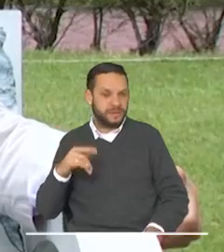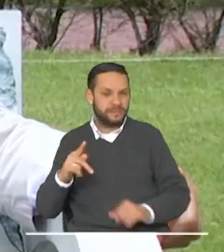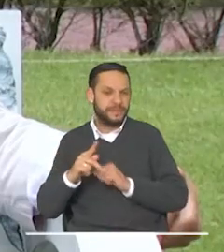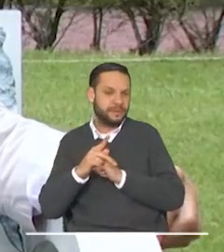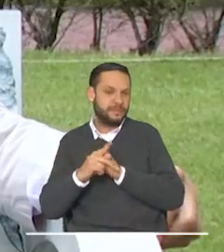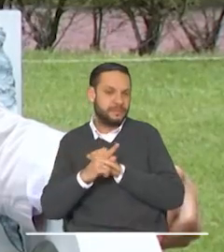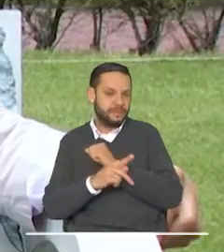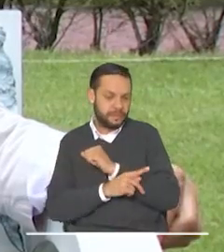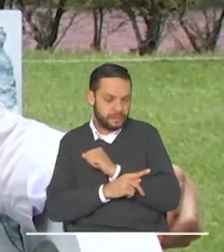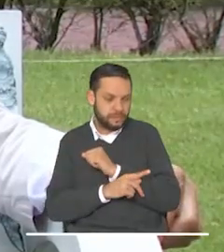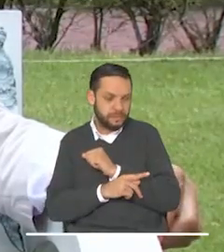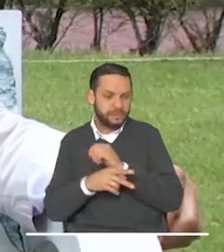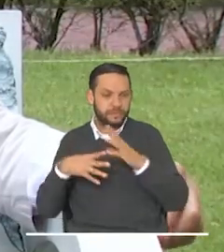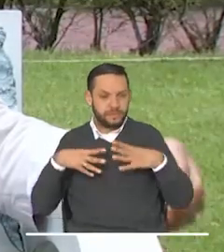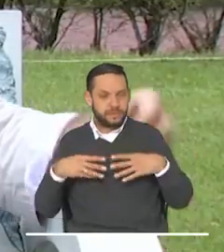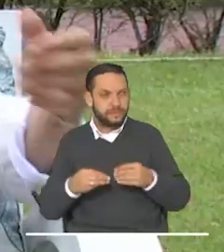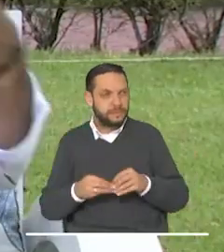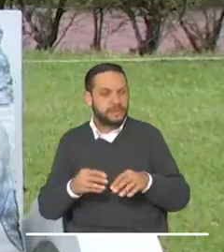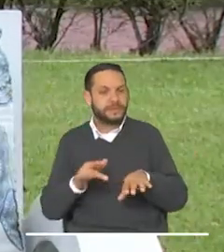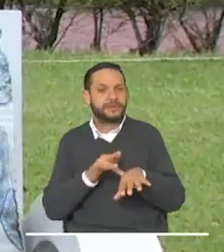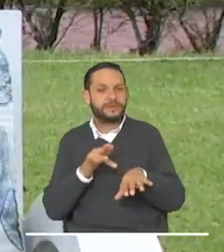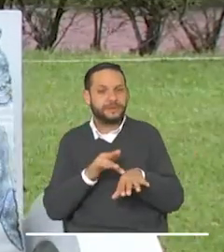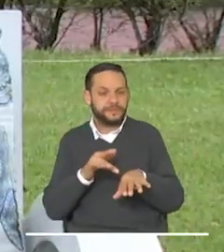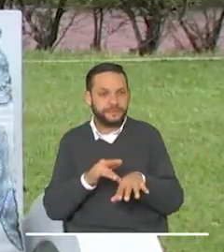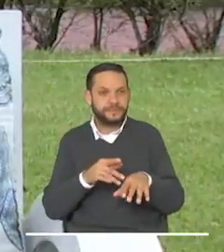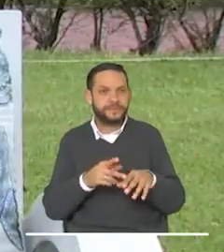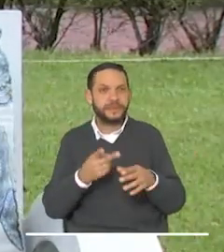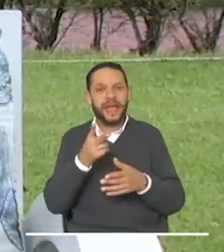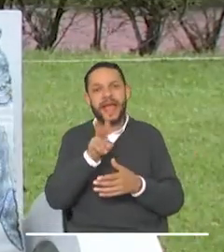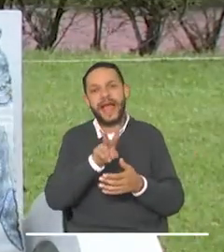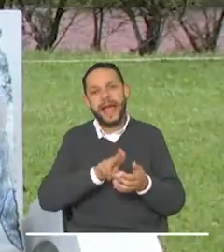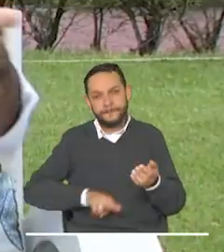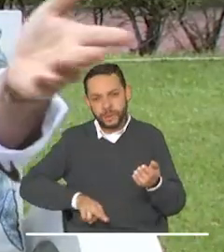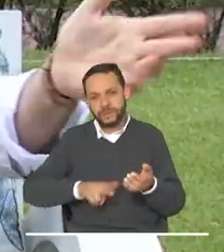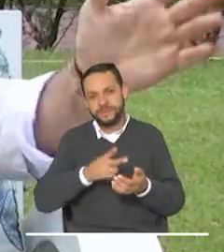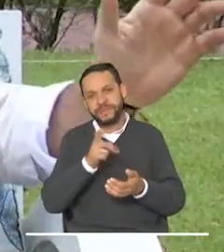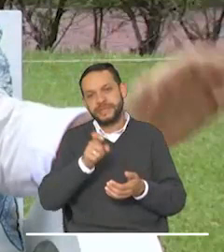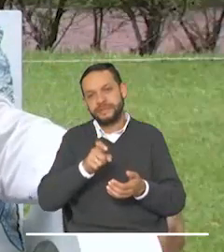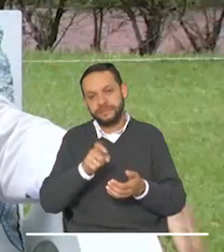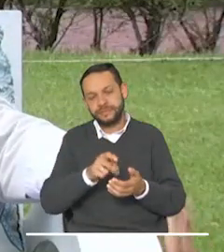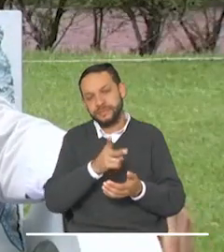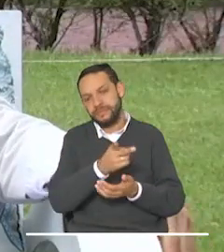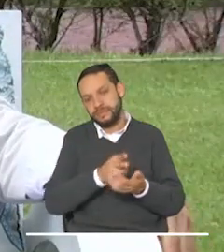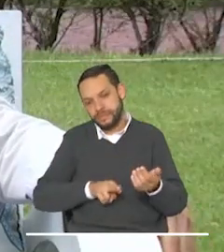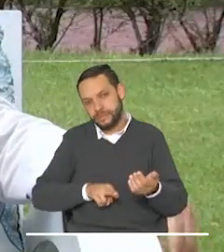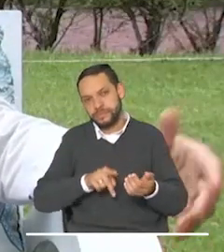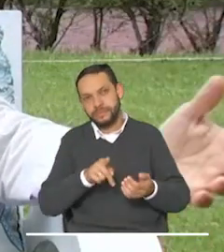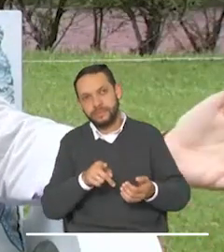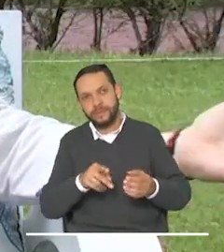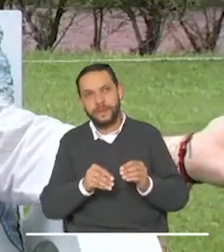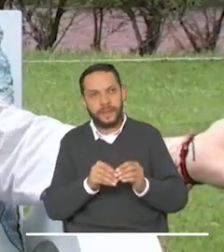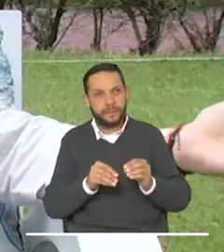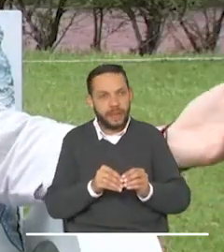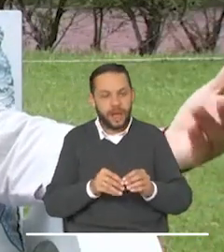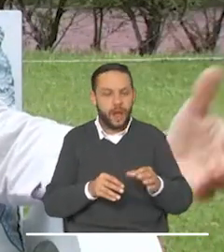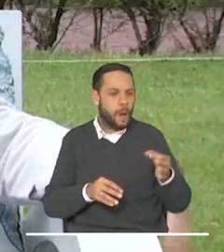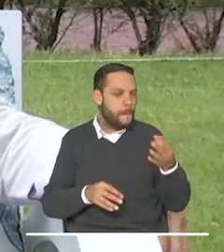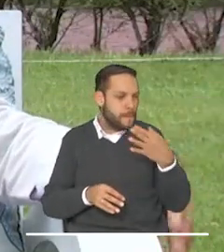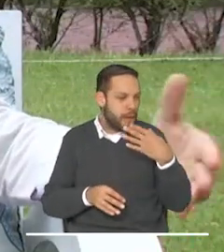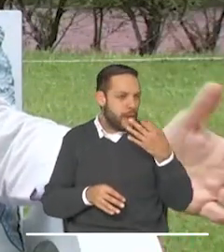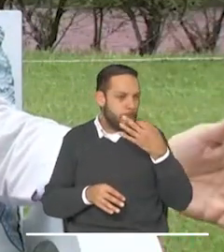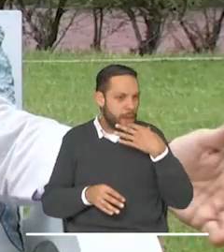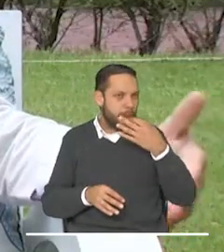nosotros lo que estamos diciendo es así como nos pasó a muchos médicos que tuvimos que decir hombre pues si los efectos secundarios del Omeprazol